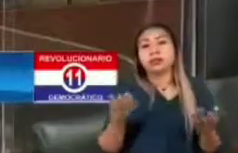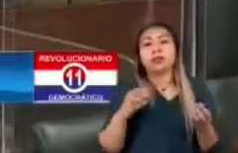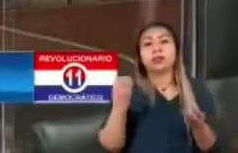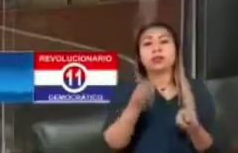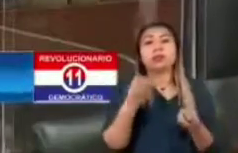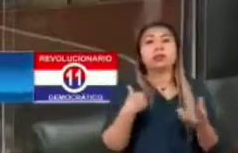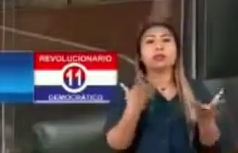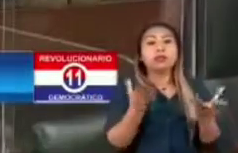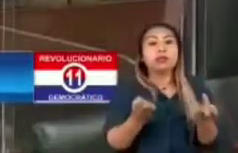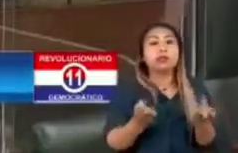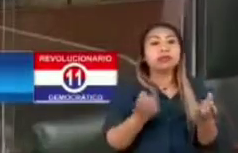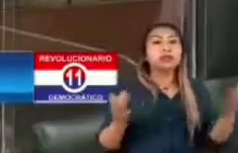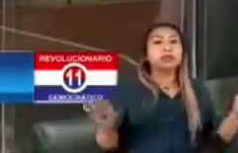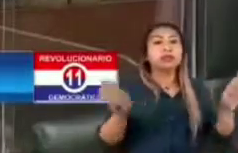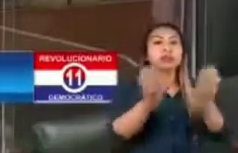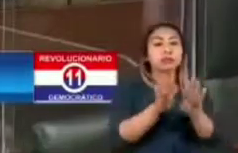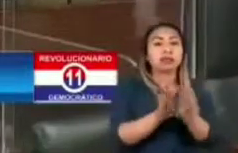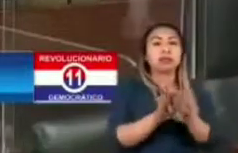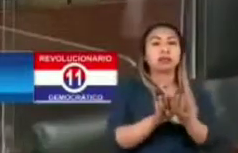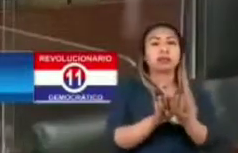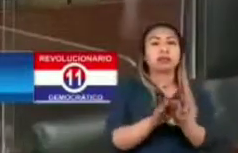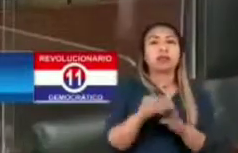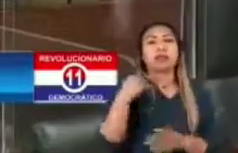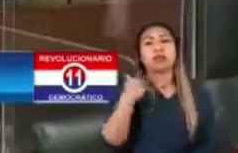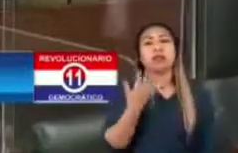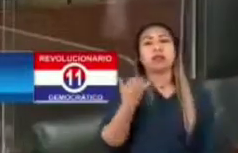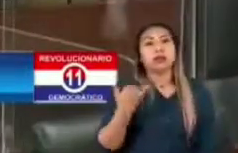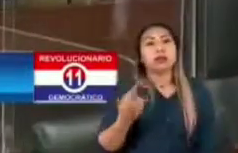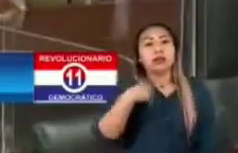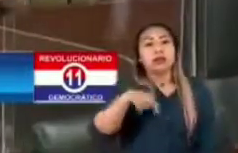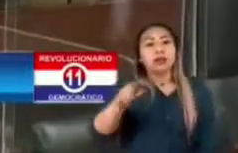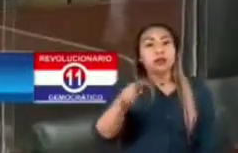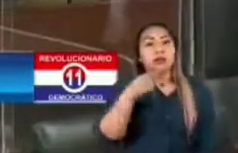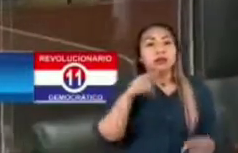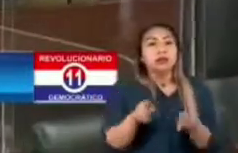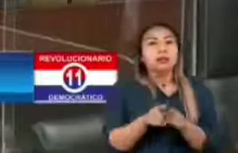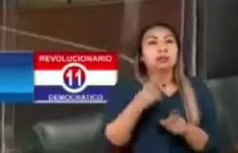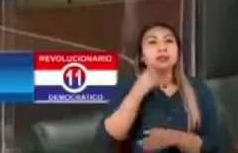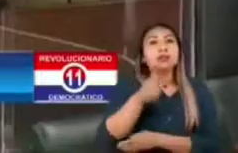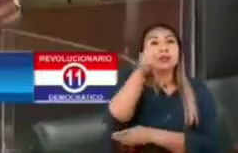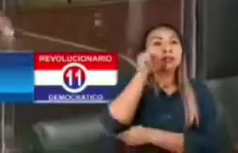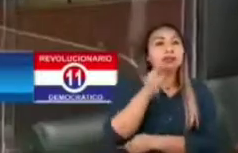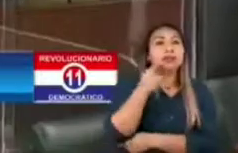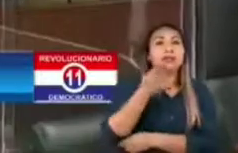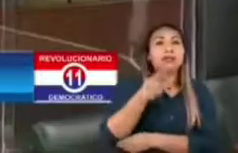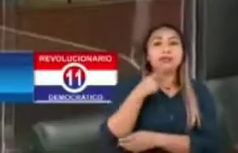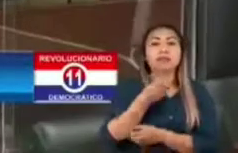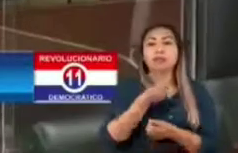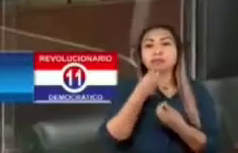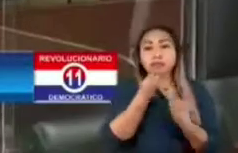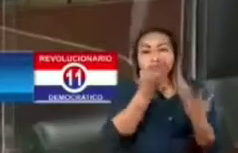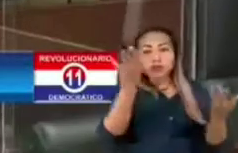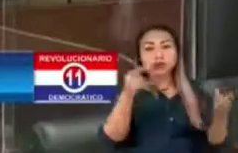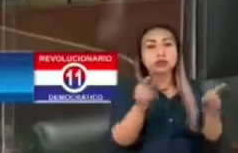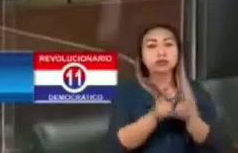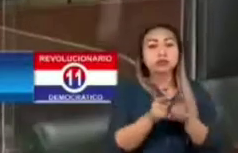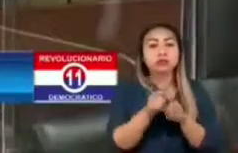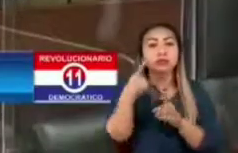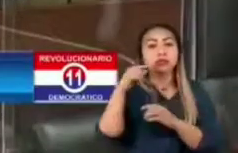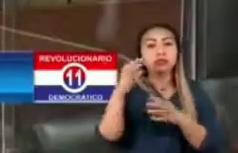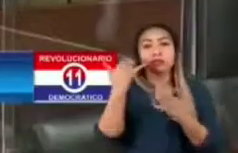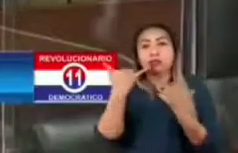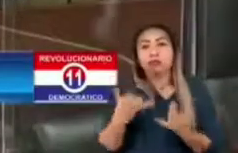quieren cerrar la provincia está bien pero esta es una marcha anunciada por dirigentes externos de la provincia